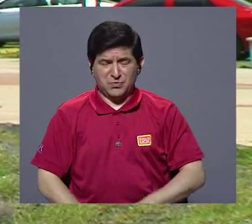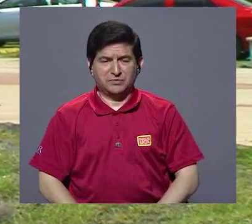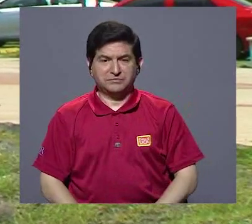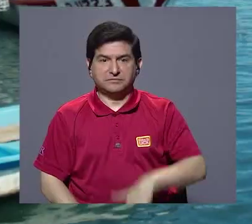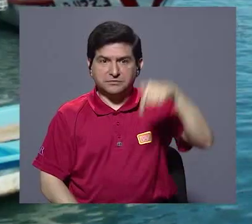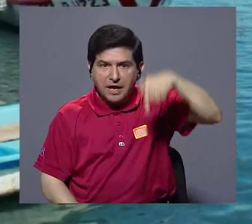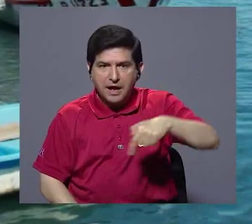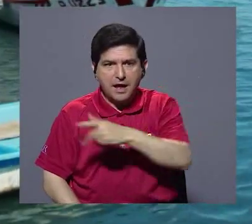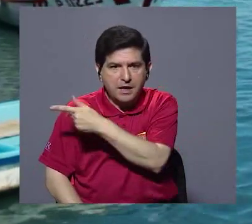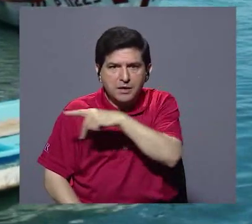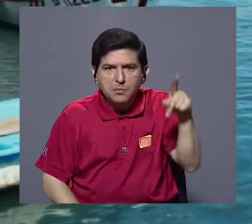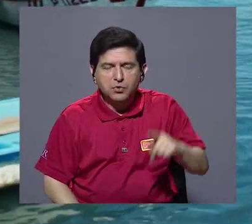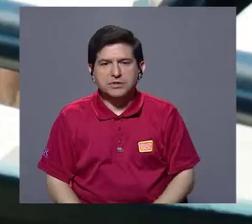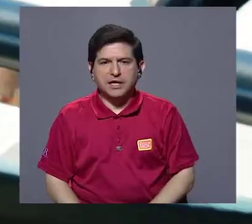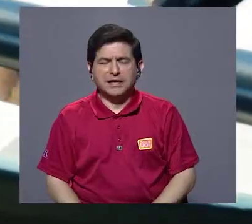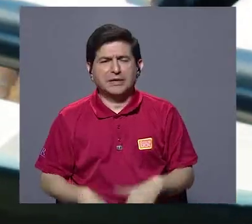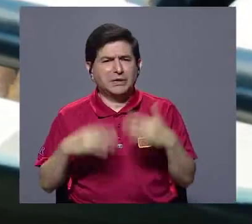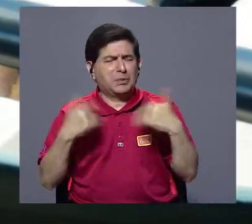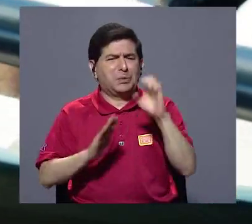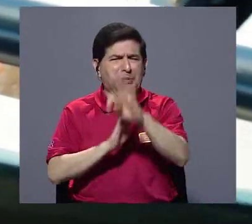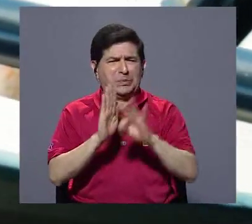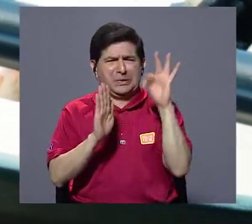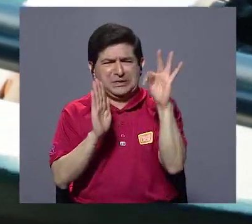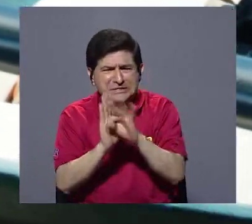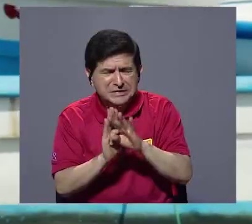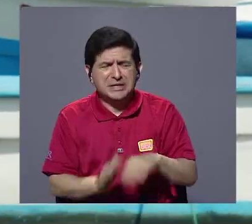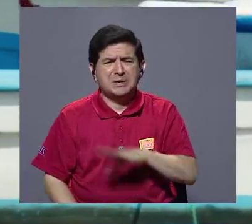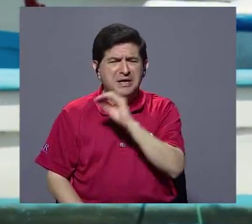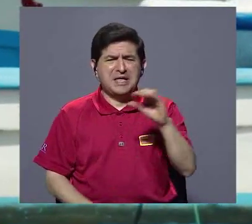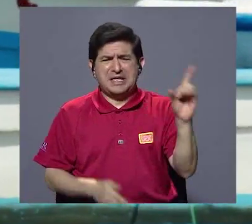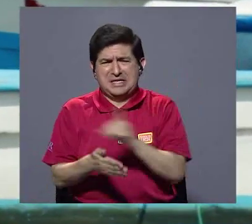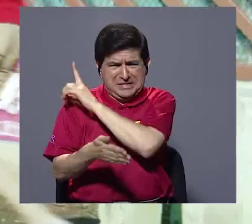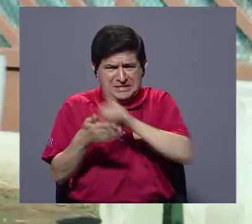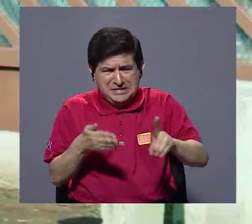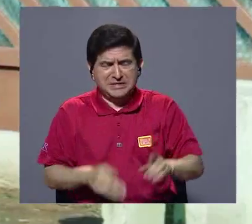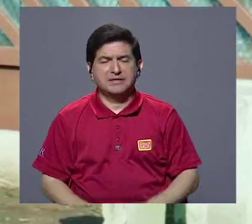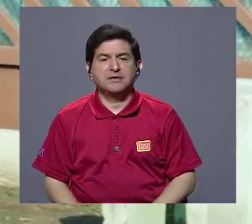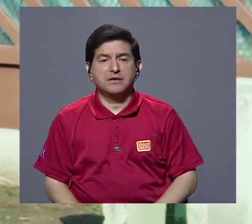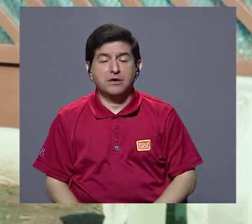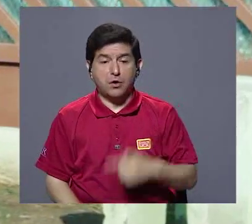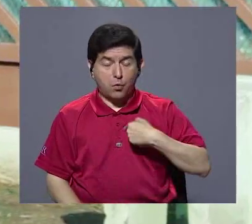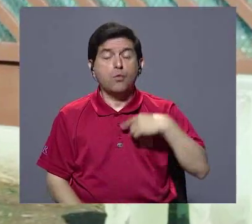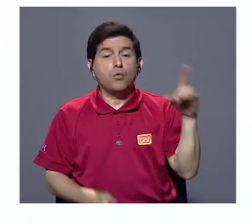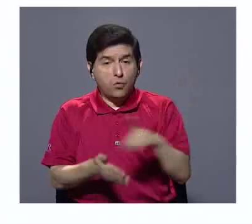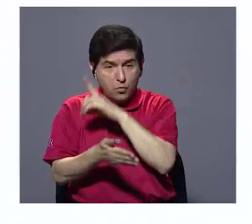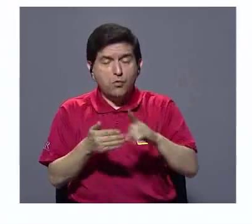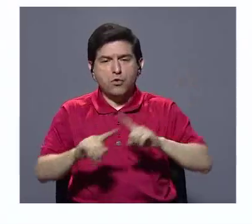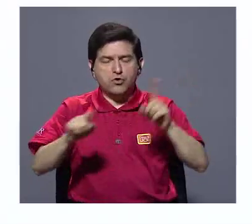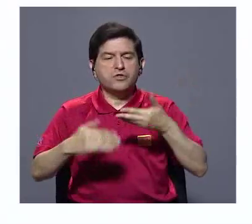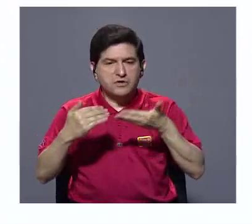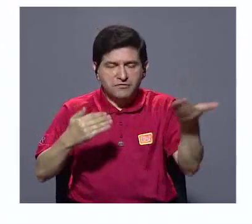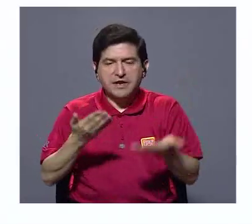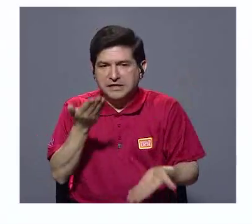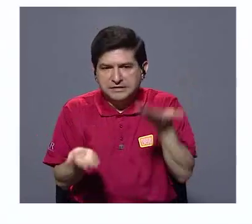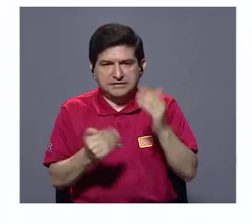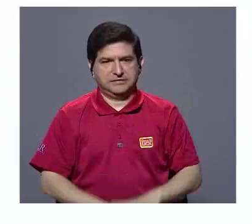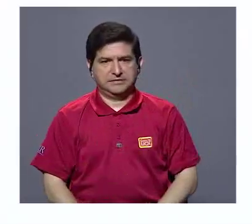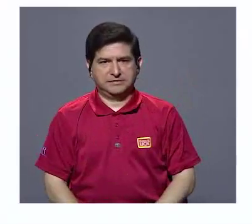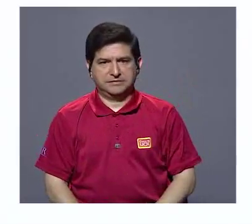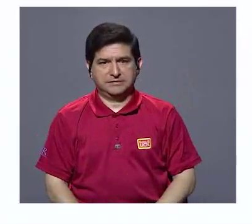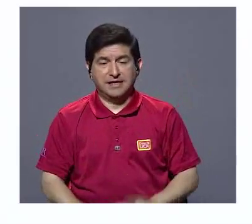mito. Aquí en Punta Arenas se vive mucho estigma, mucha discriminación. Y a veces uno puede sufrir discriminación por muchas